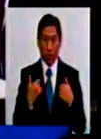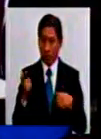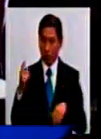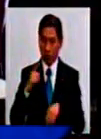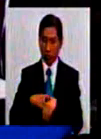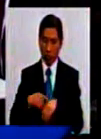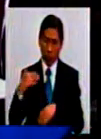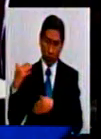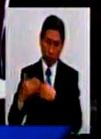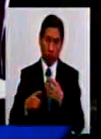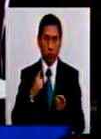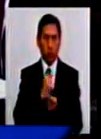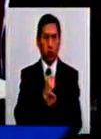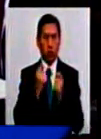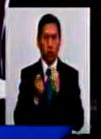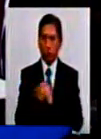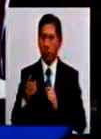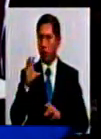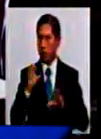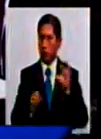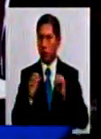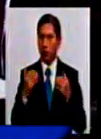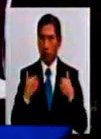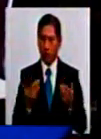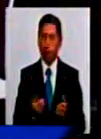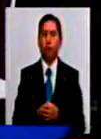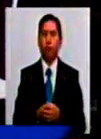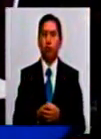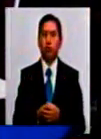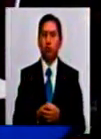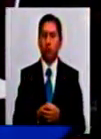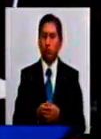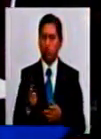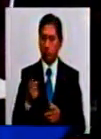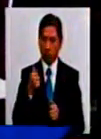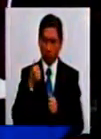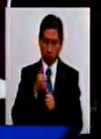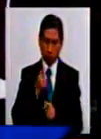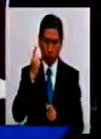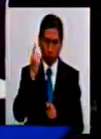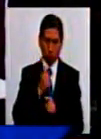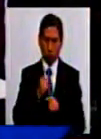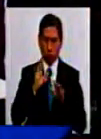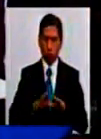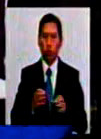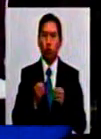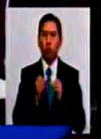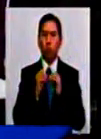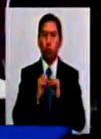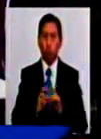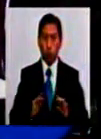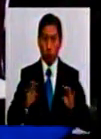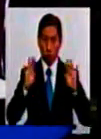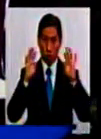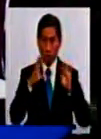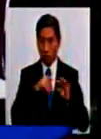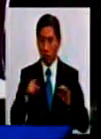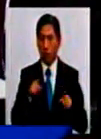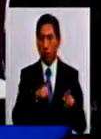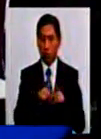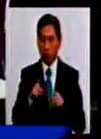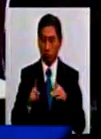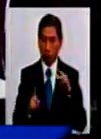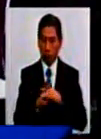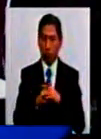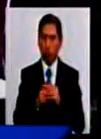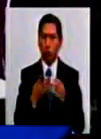proceso de transformaciones estructurales, de reafirmación de su plurinacionalidad y de la materialización